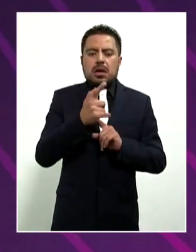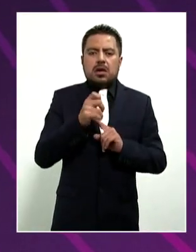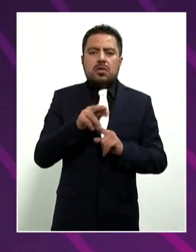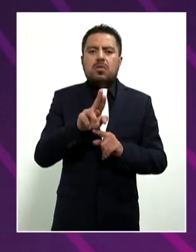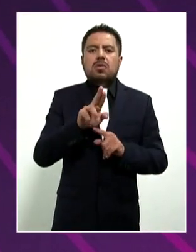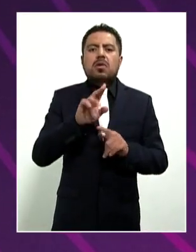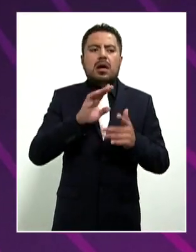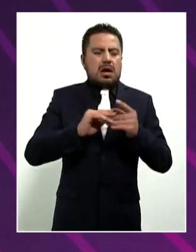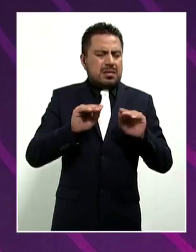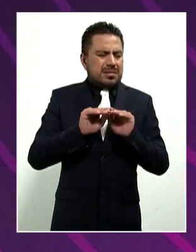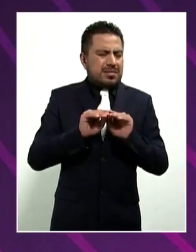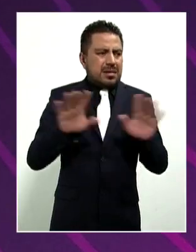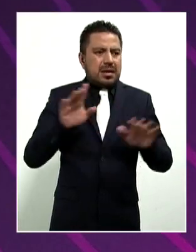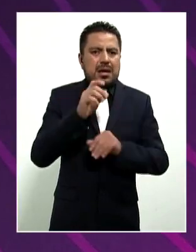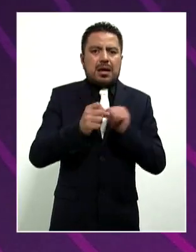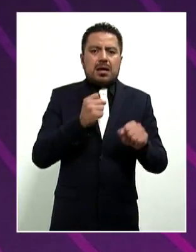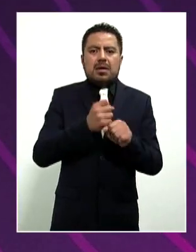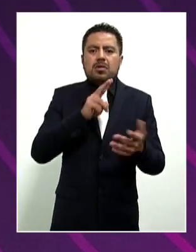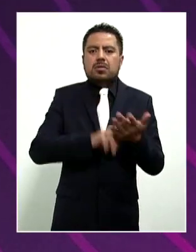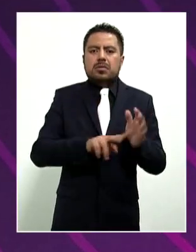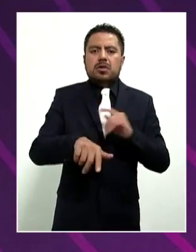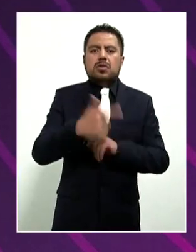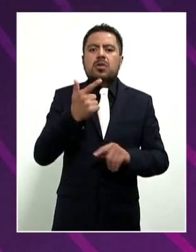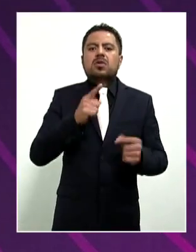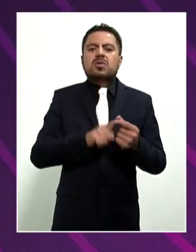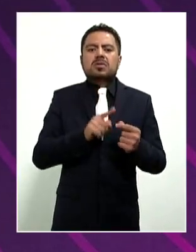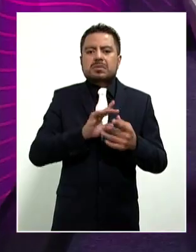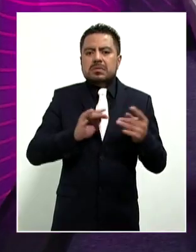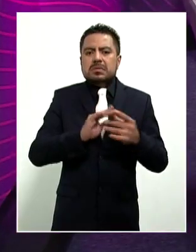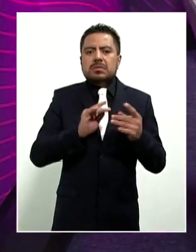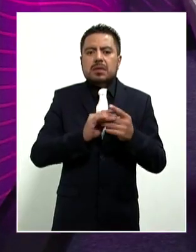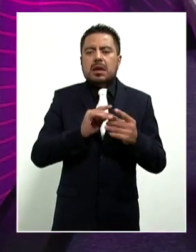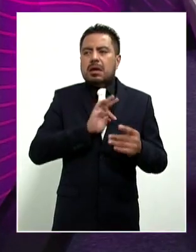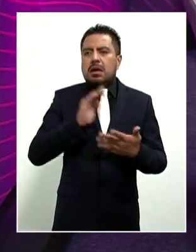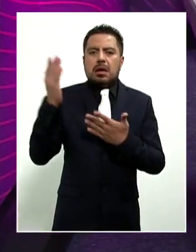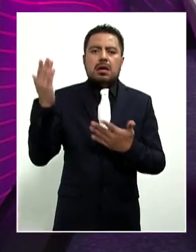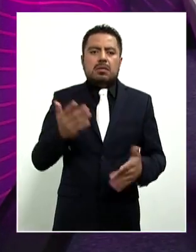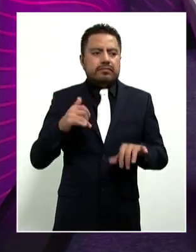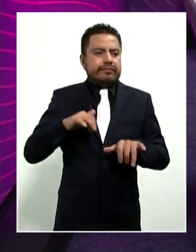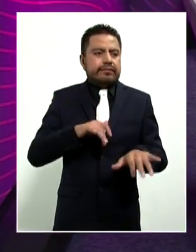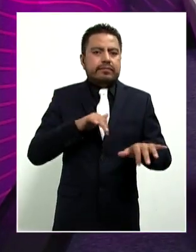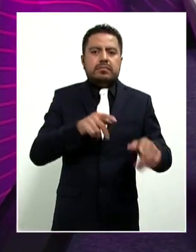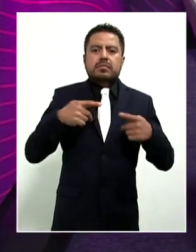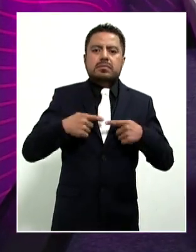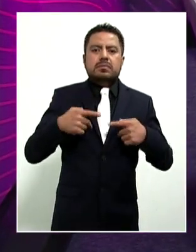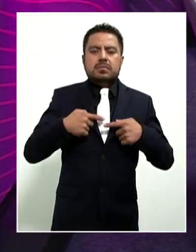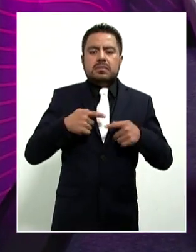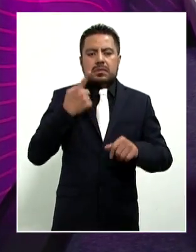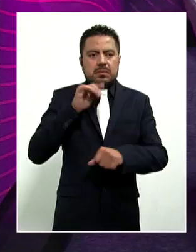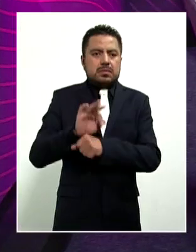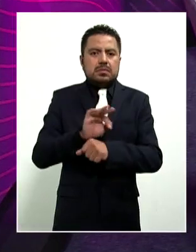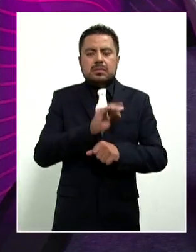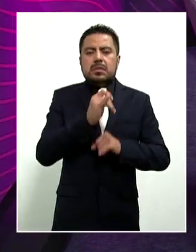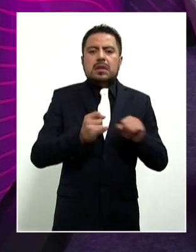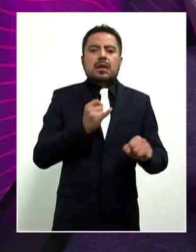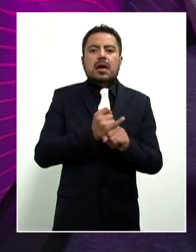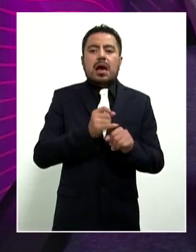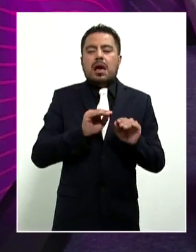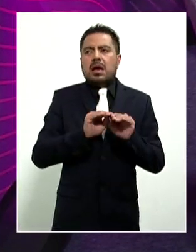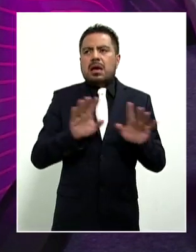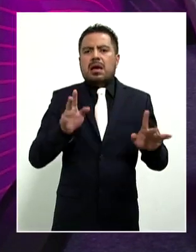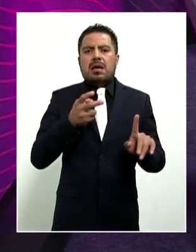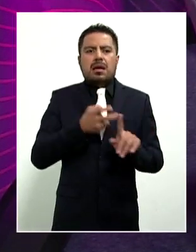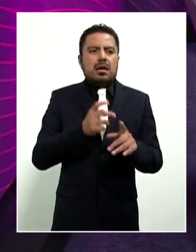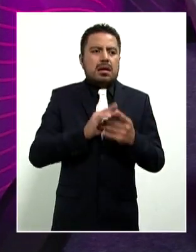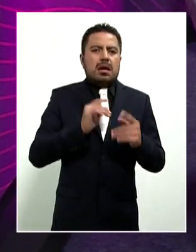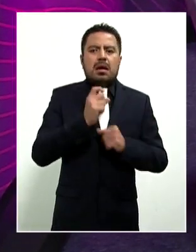muy claro desde el año 2012, en donde señala que se van a venir oleadas de personas en necesidad de protección internacional. Y fue clarísimo,